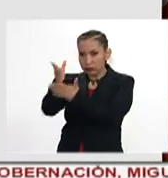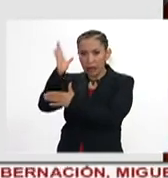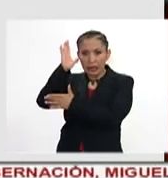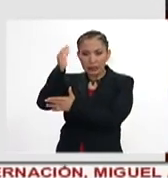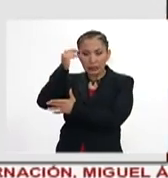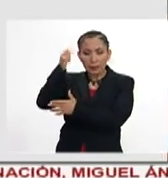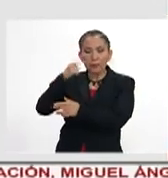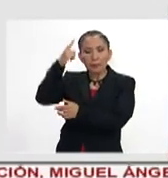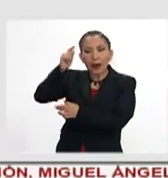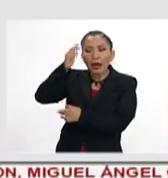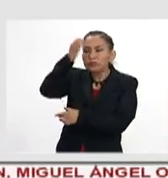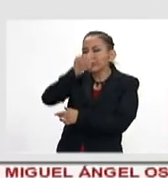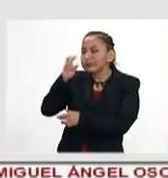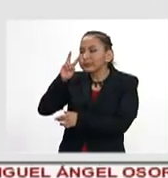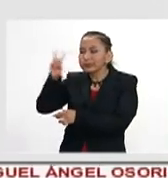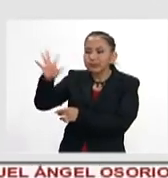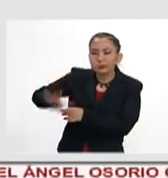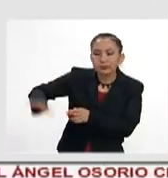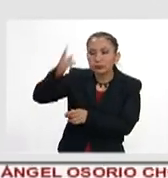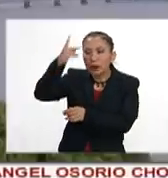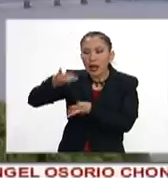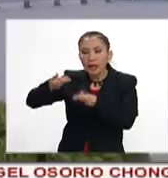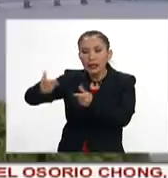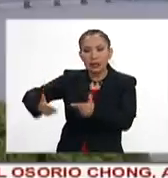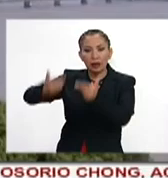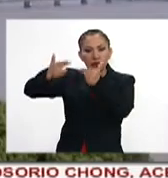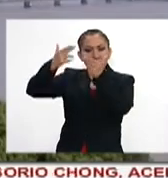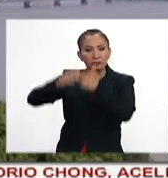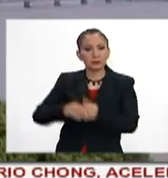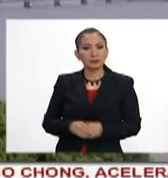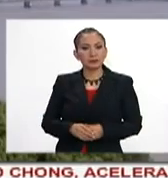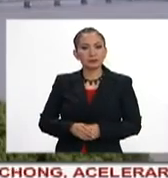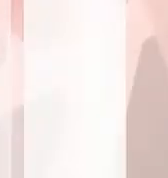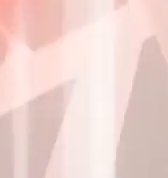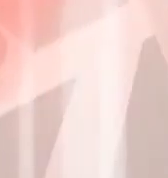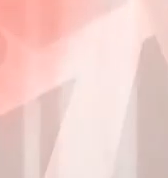país para explorar nuevas opciones de inversión y negocios.